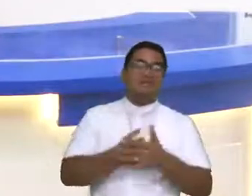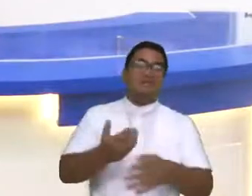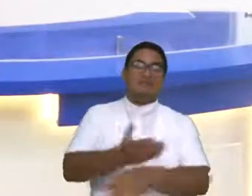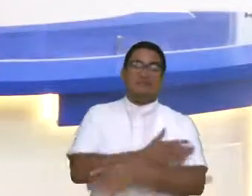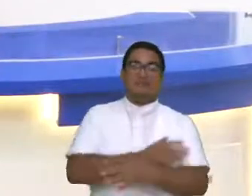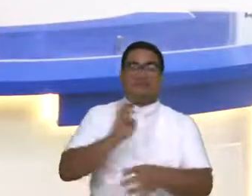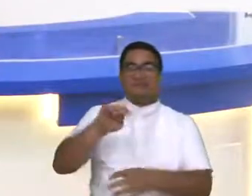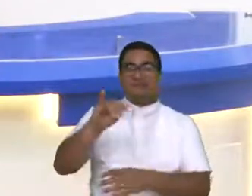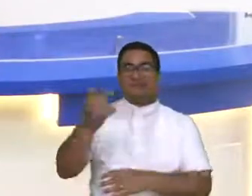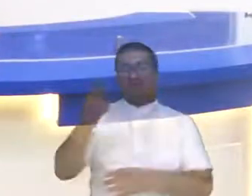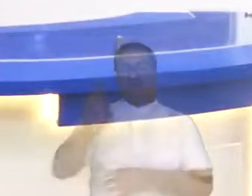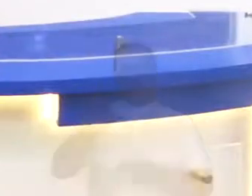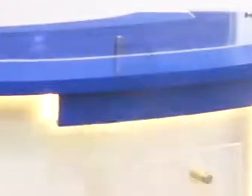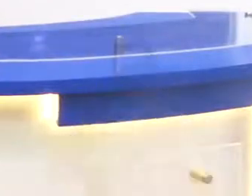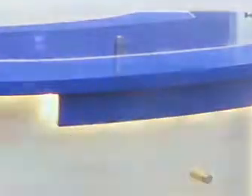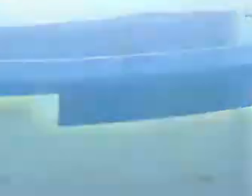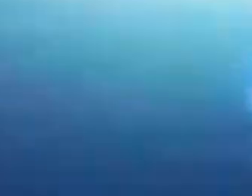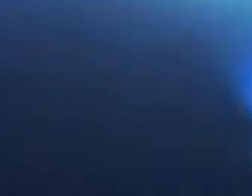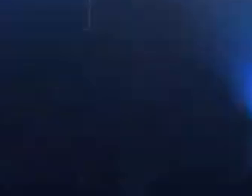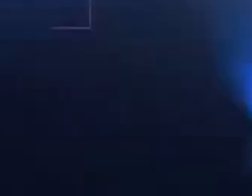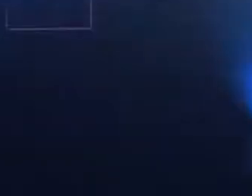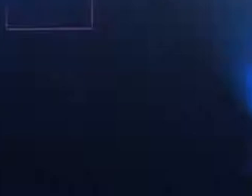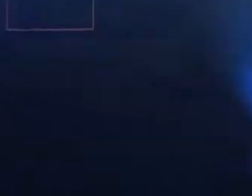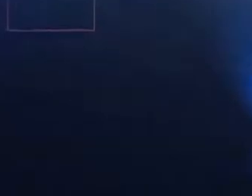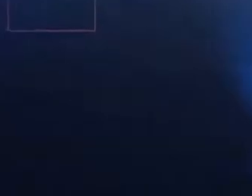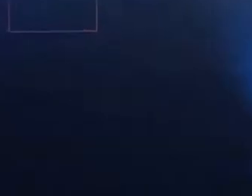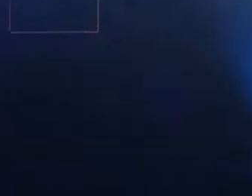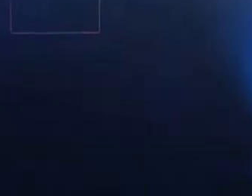Mena con los detalles.